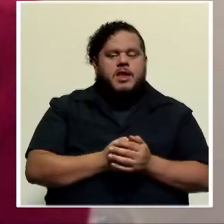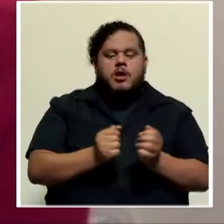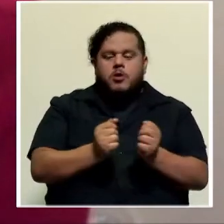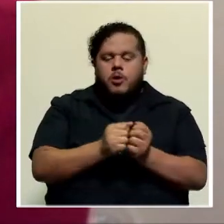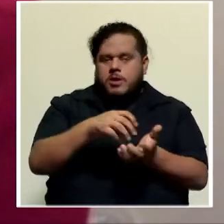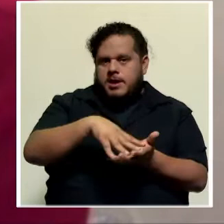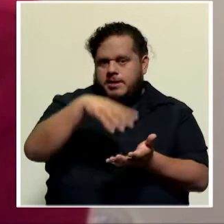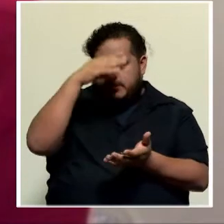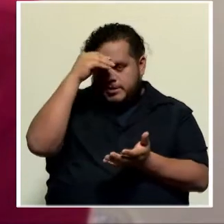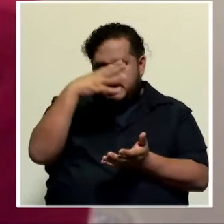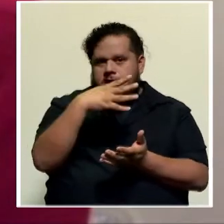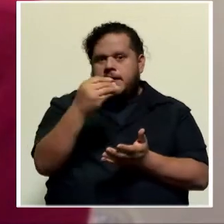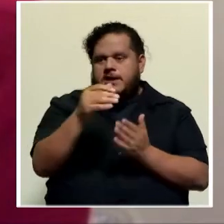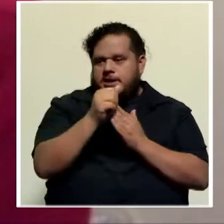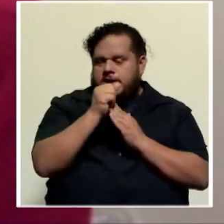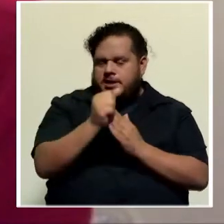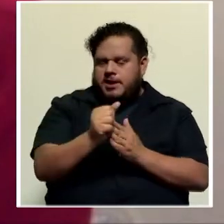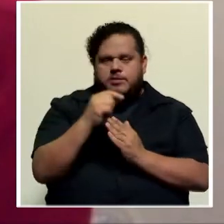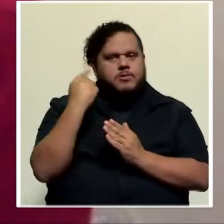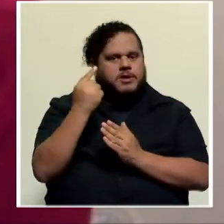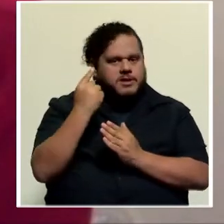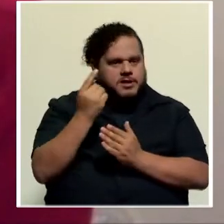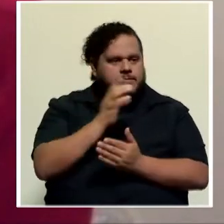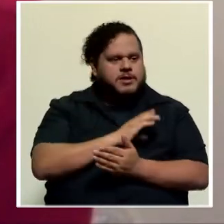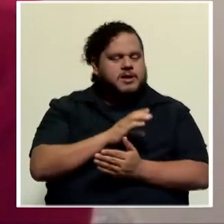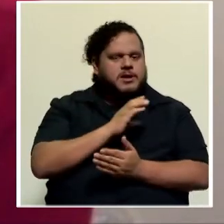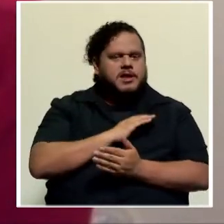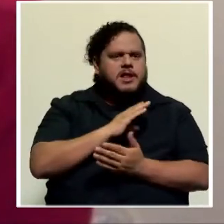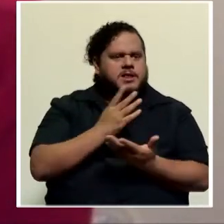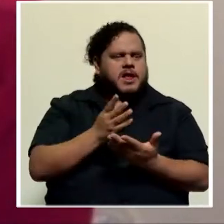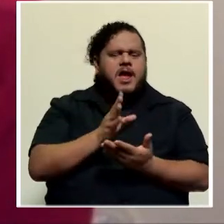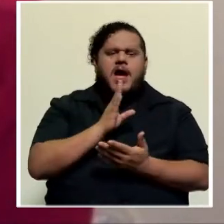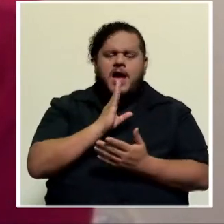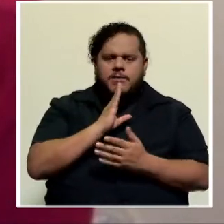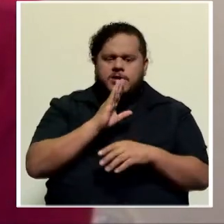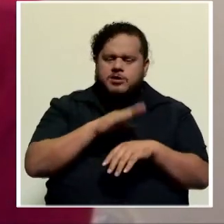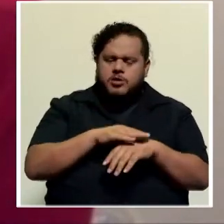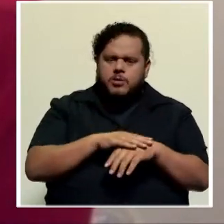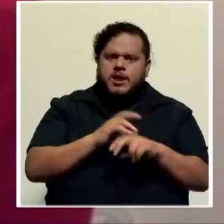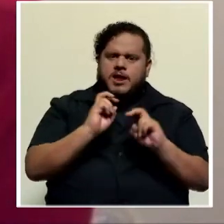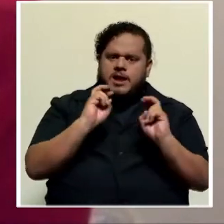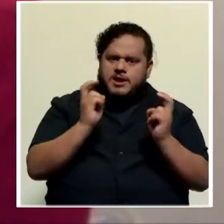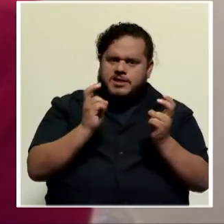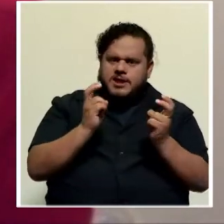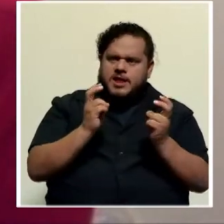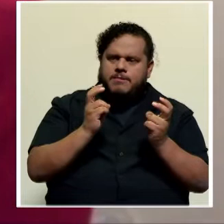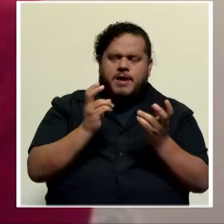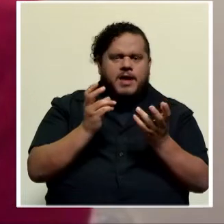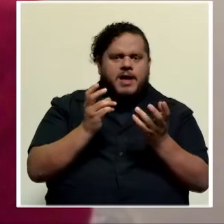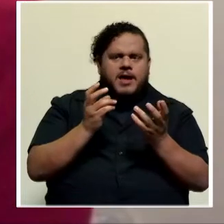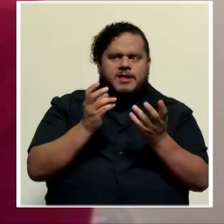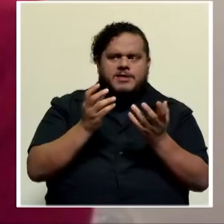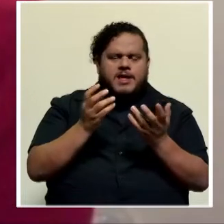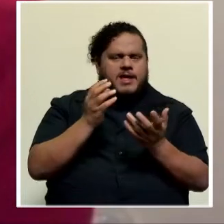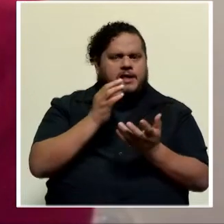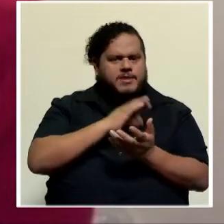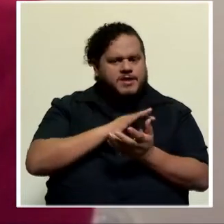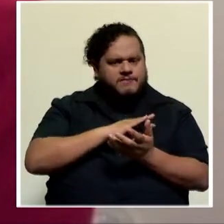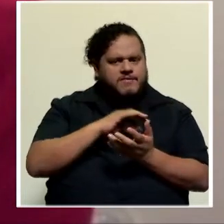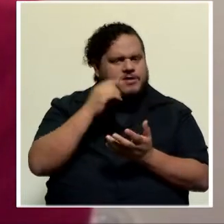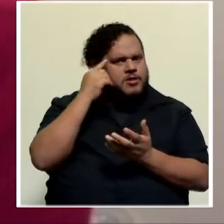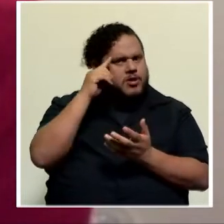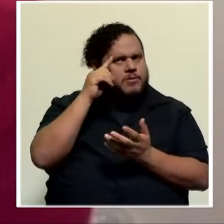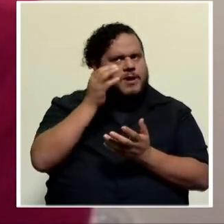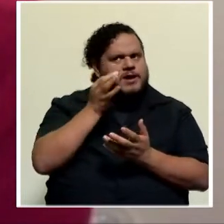aprendizaje y el liderazgo que lo ha caracterizado, aborde el tema del futuro ambiental del país, que va más allá de salvar perezosos,